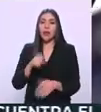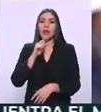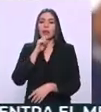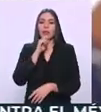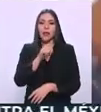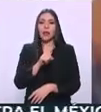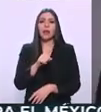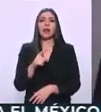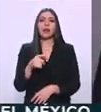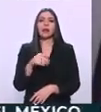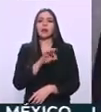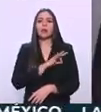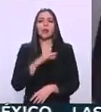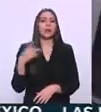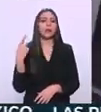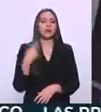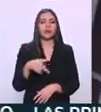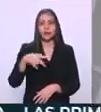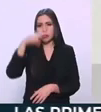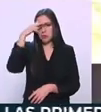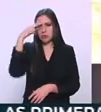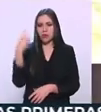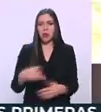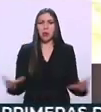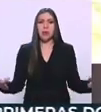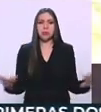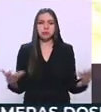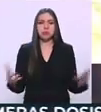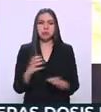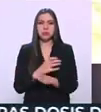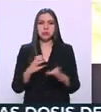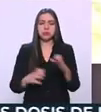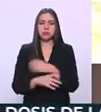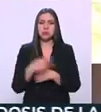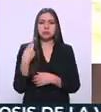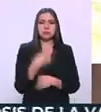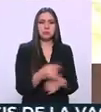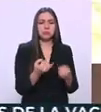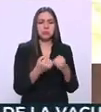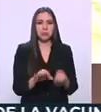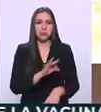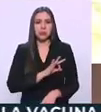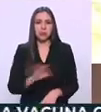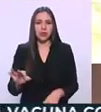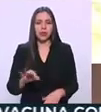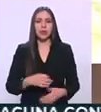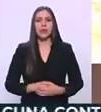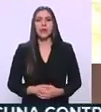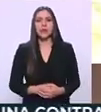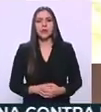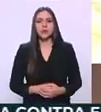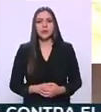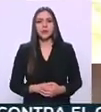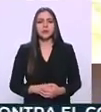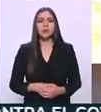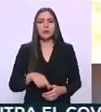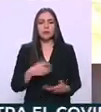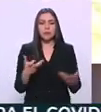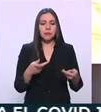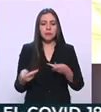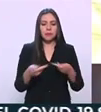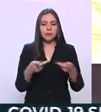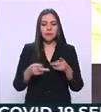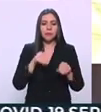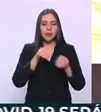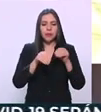la soberanía e independencia de México. Enfocados en el desarrollo de implementos médicos, en